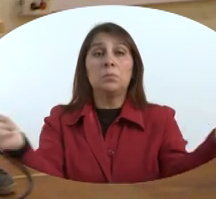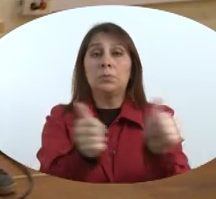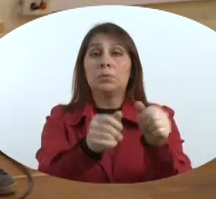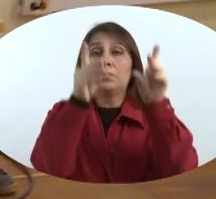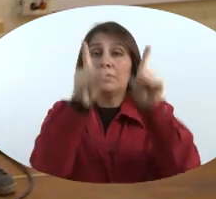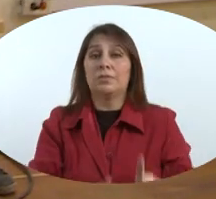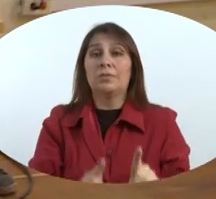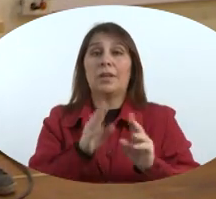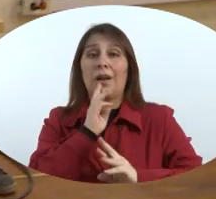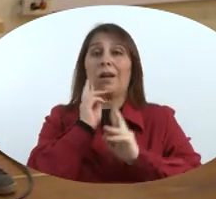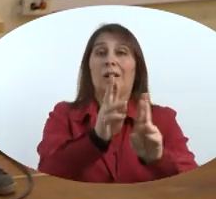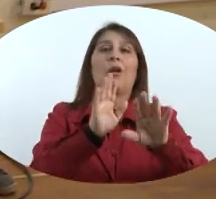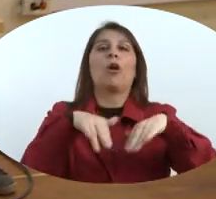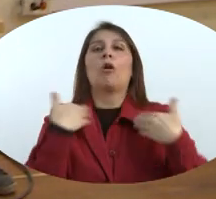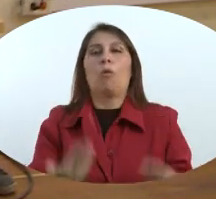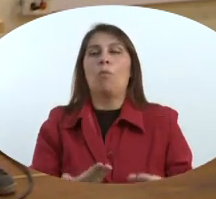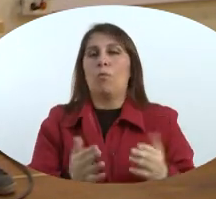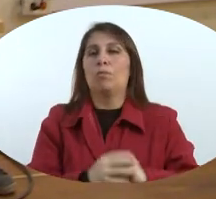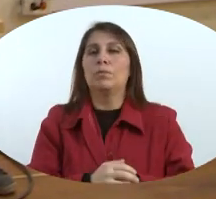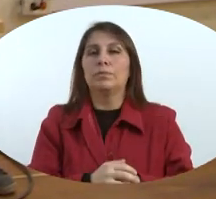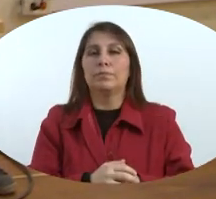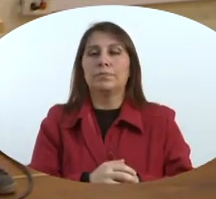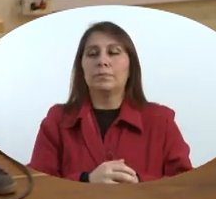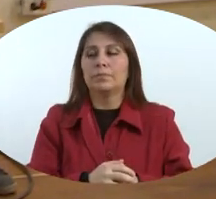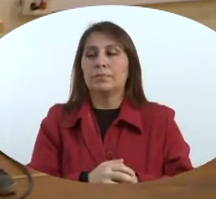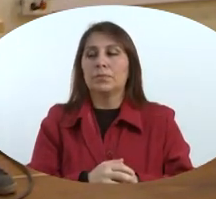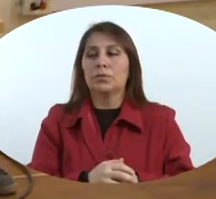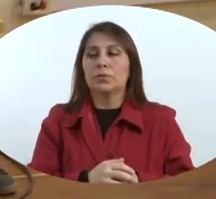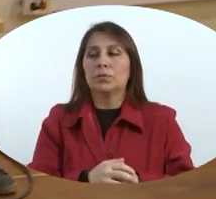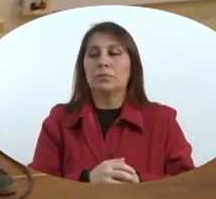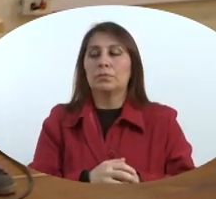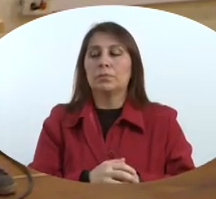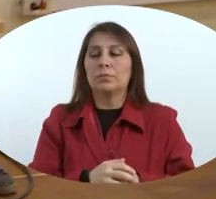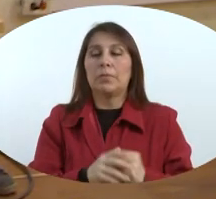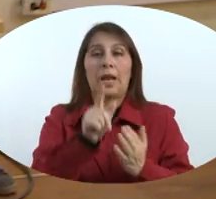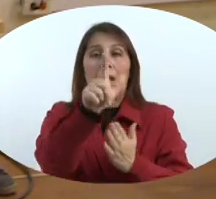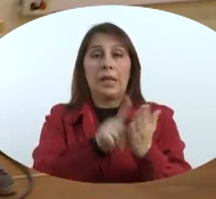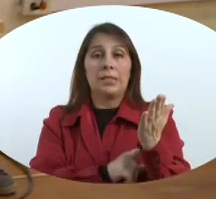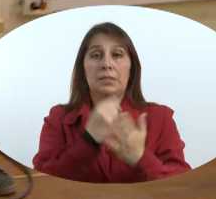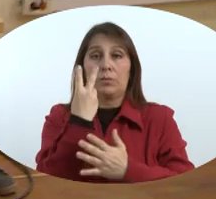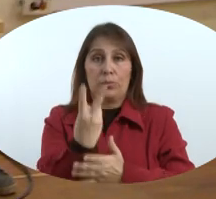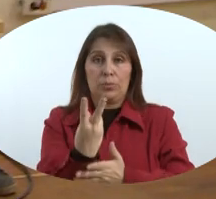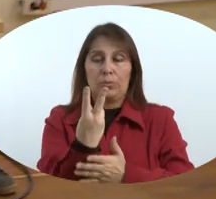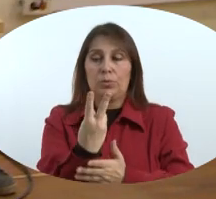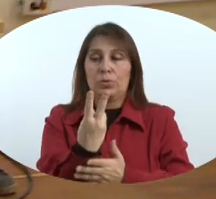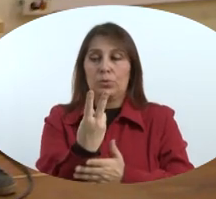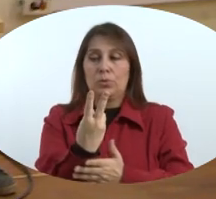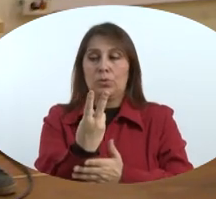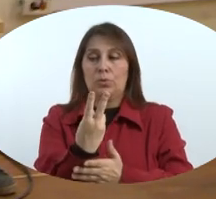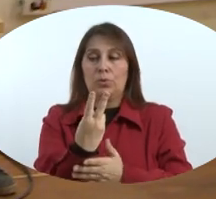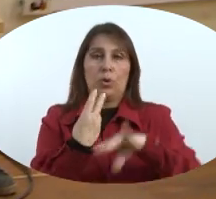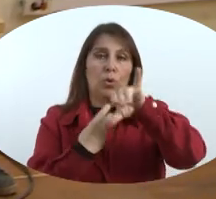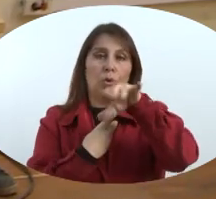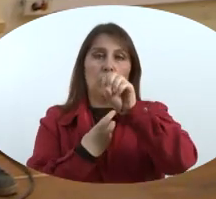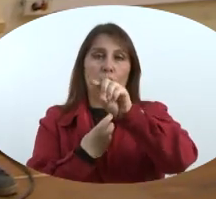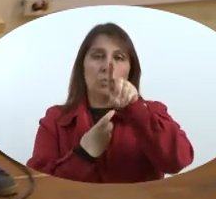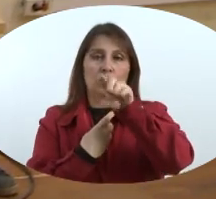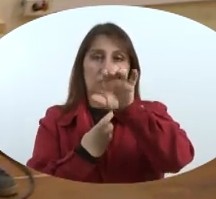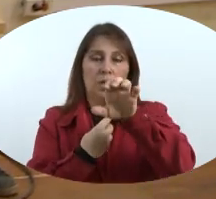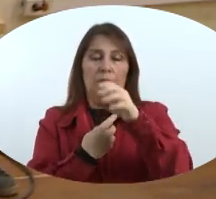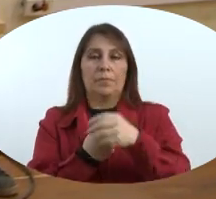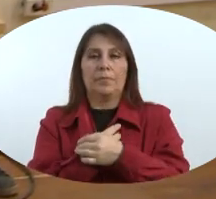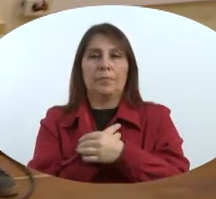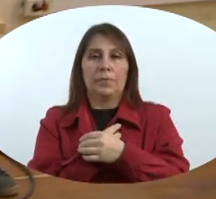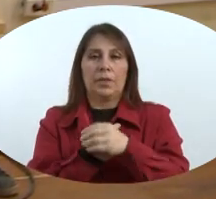responder si hay alguna que prefieran como juntar con otra etcétera entonces para la plancha número 2 josé luís y